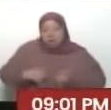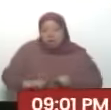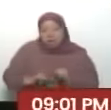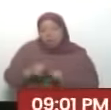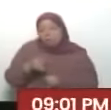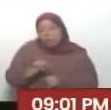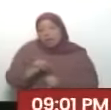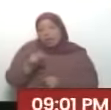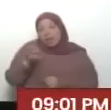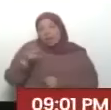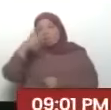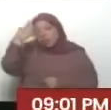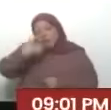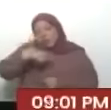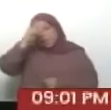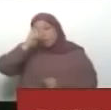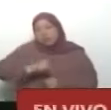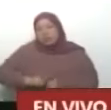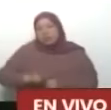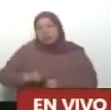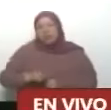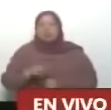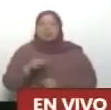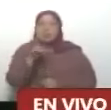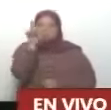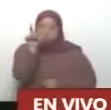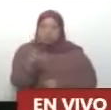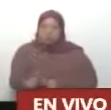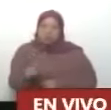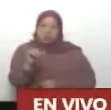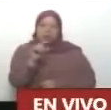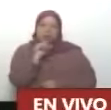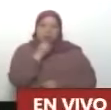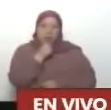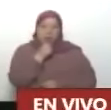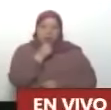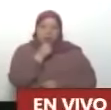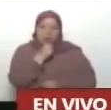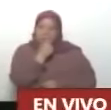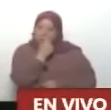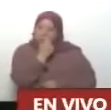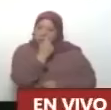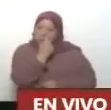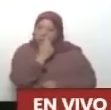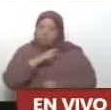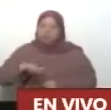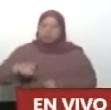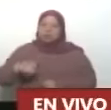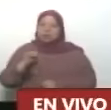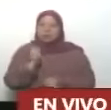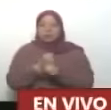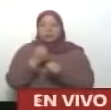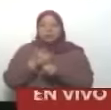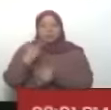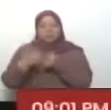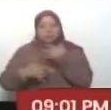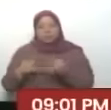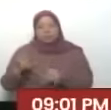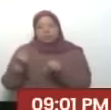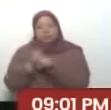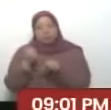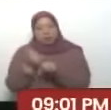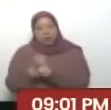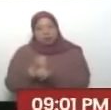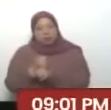especiales, o personas que necesitan cuidados especiales. Sí, presidente. Bueno, nosotros estamos haciendo un gran